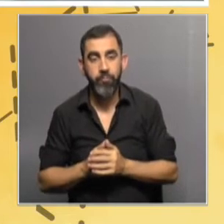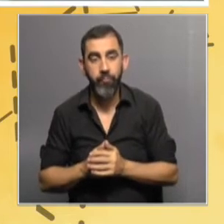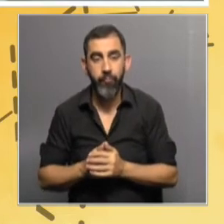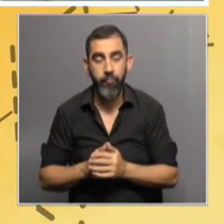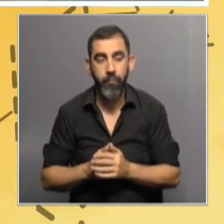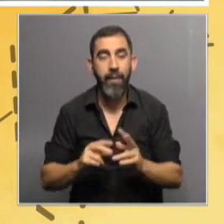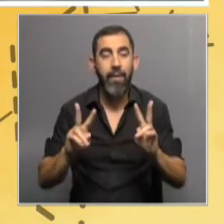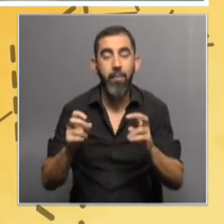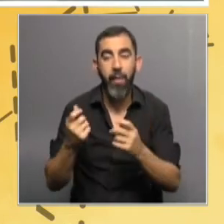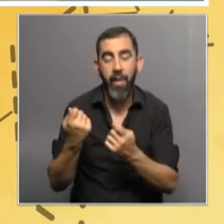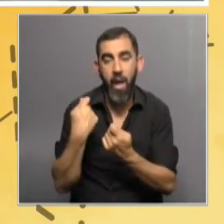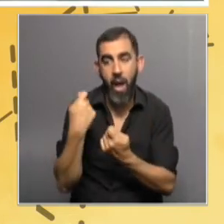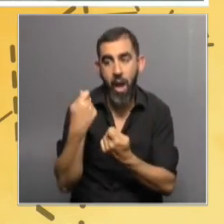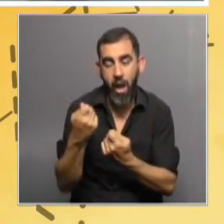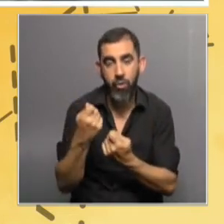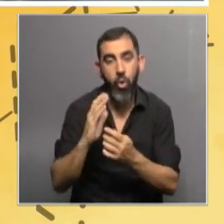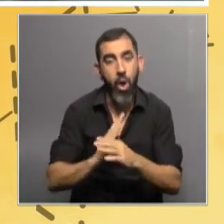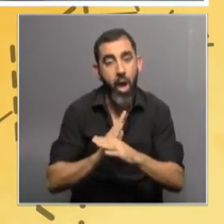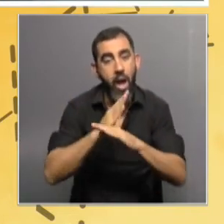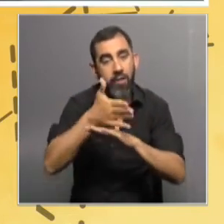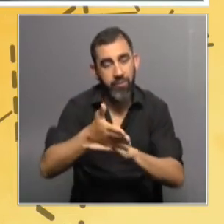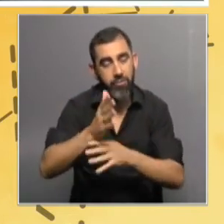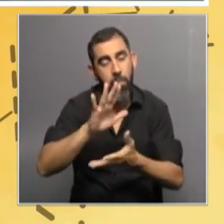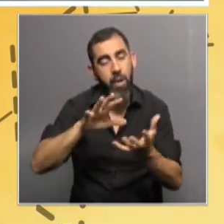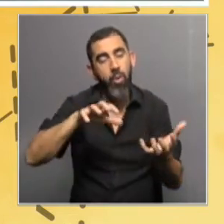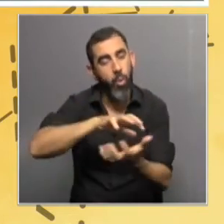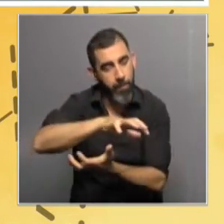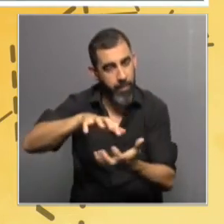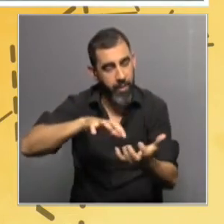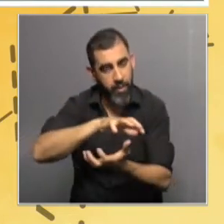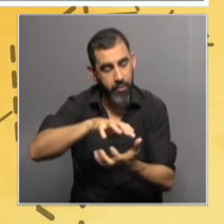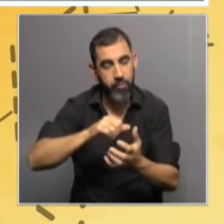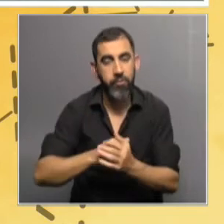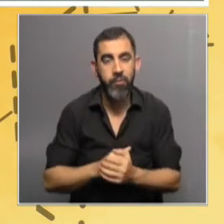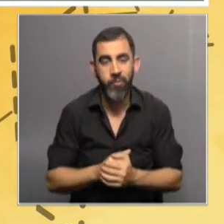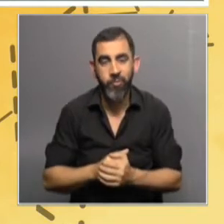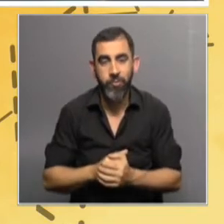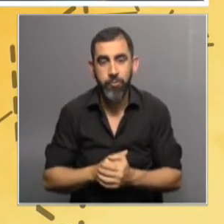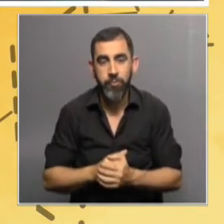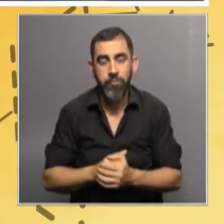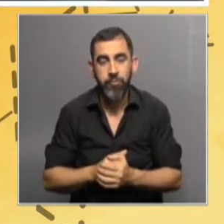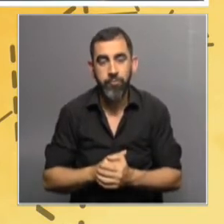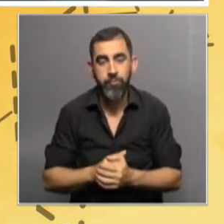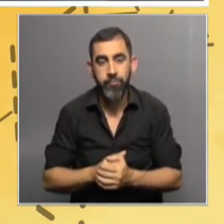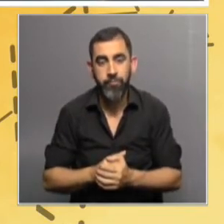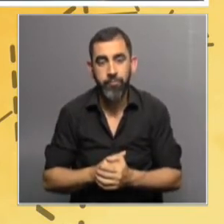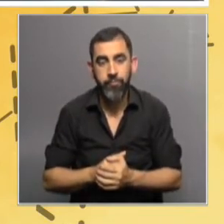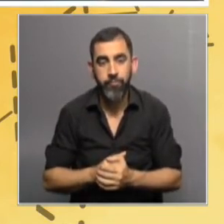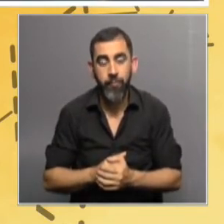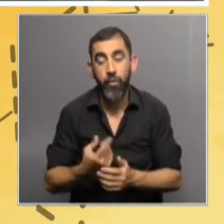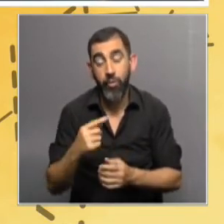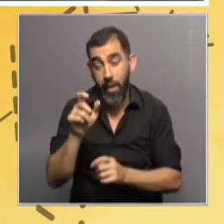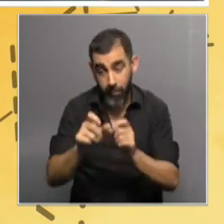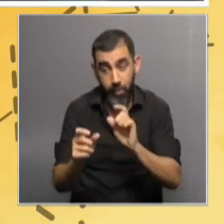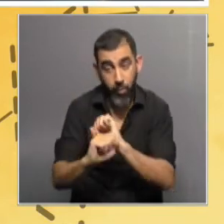del costo el acceso es un fenómeno más complejo que va un poco más allá de lo que es la cobertura de una prestación y para que los